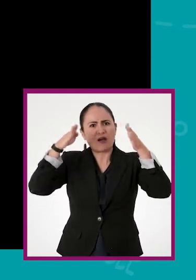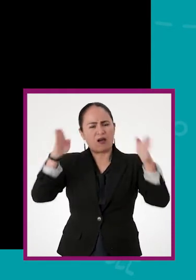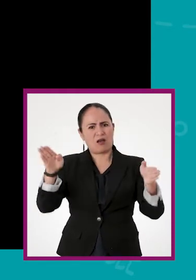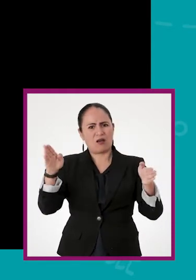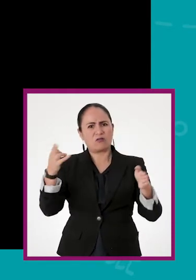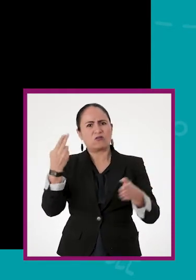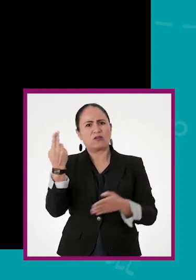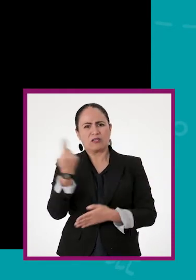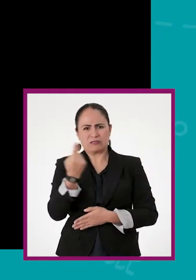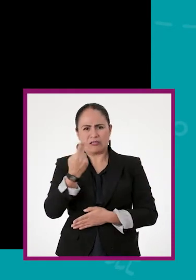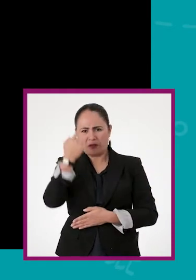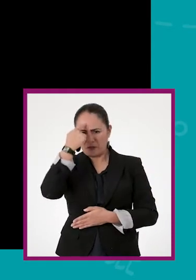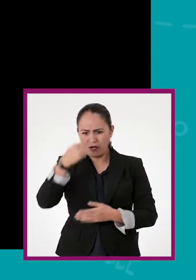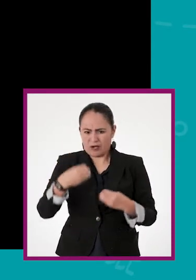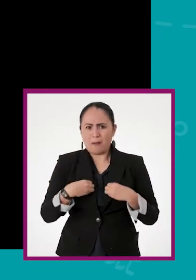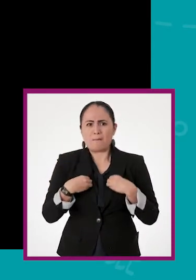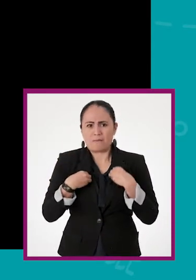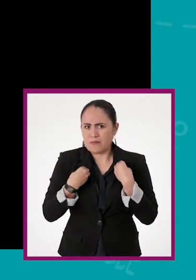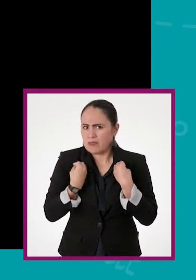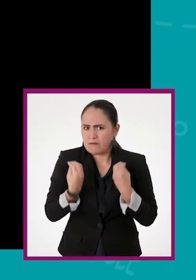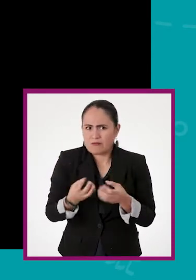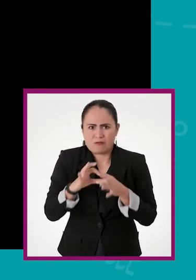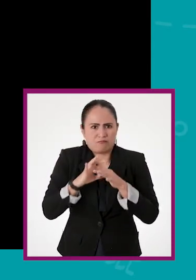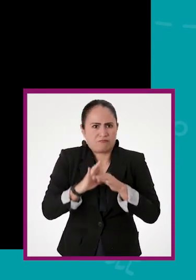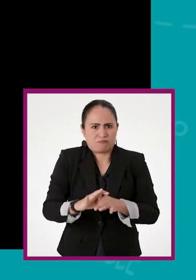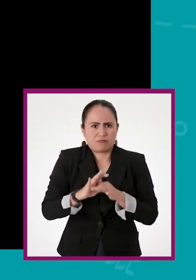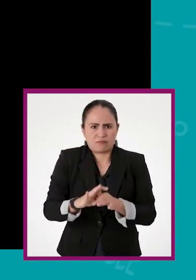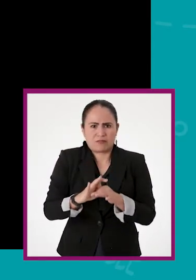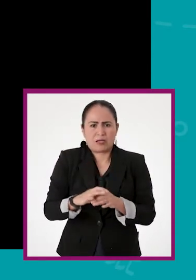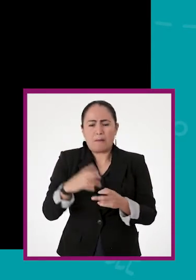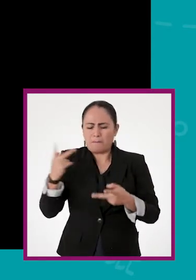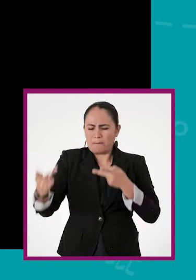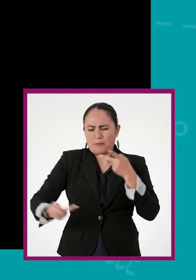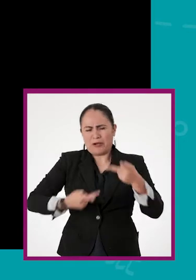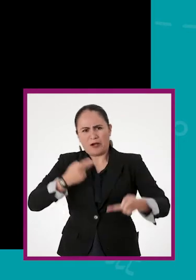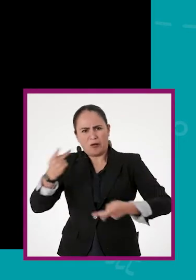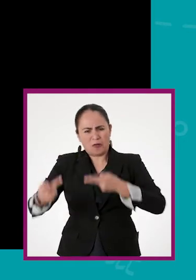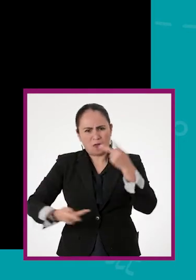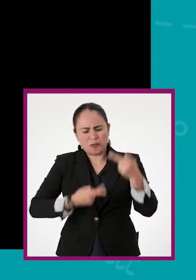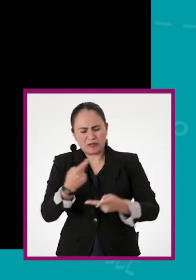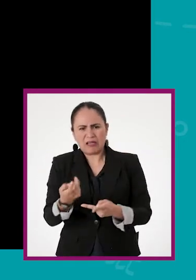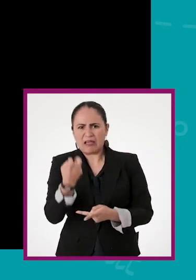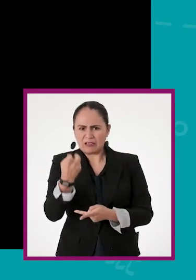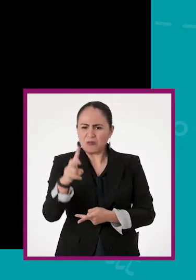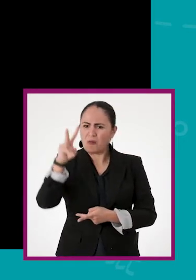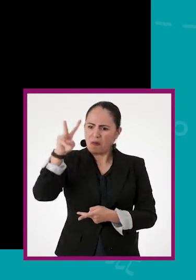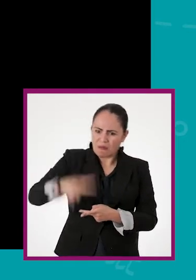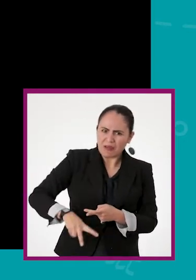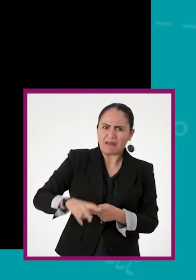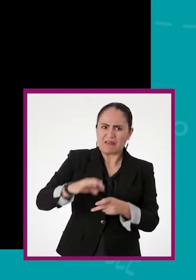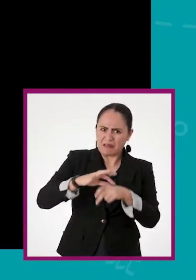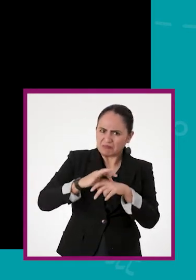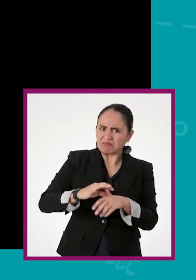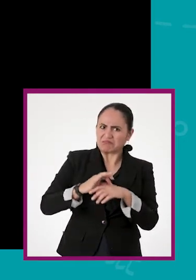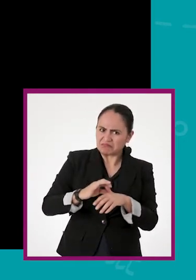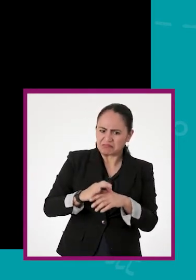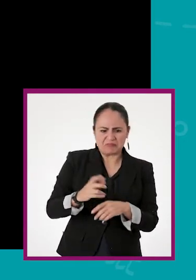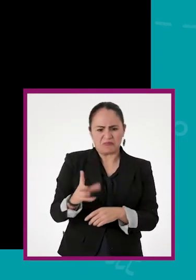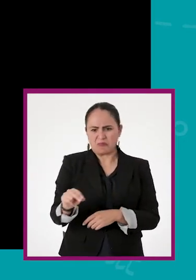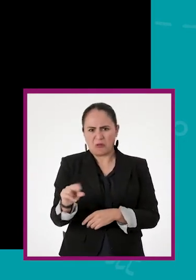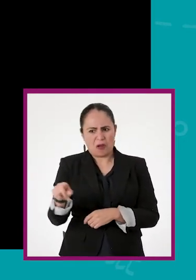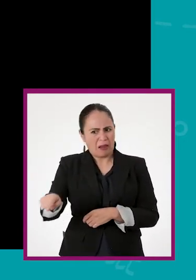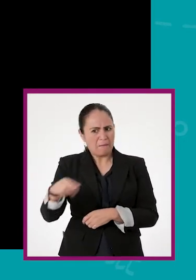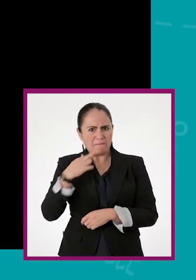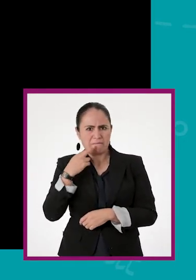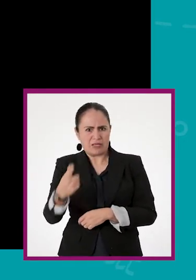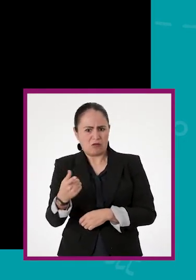oficio indispensable para la vida genuinamente humana, y sus preguntas nos parecen incluso más reales que lo real que